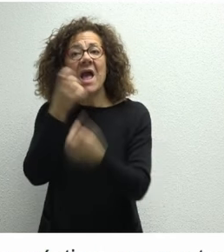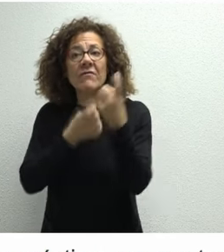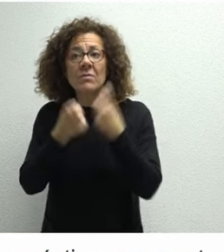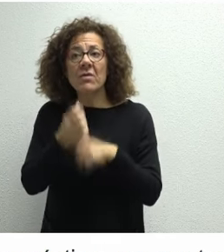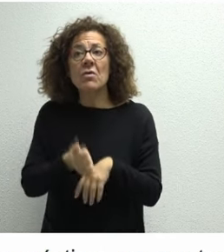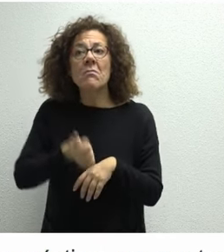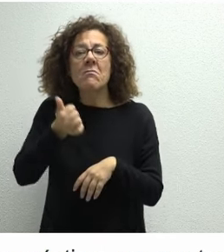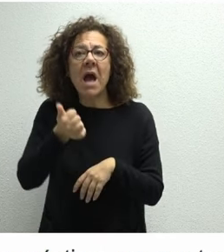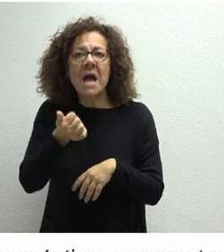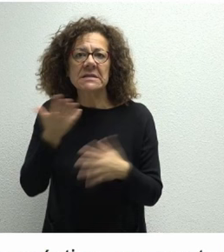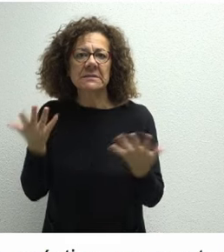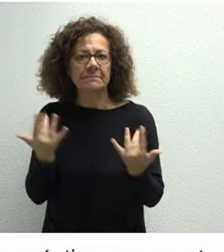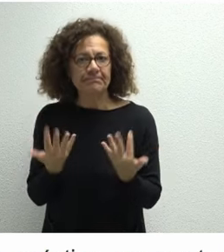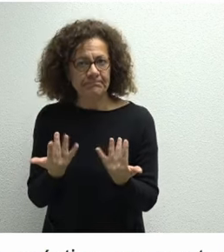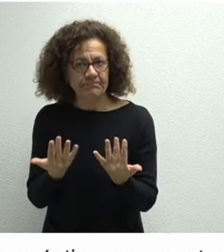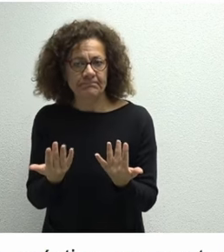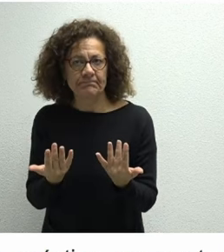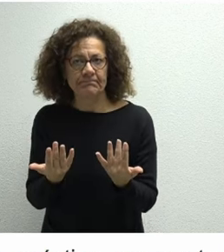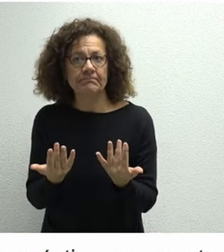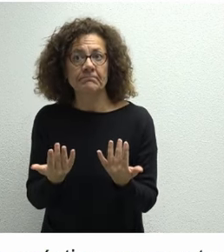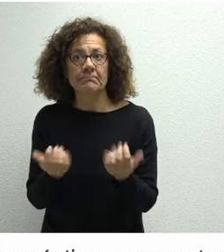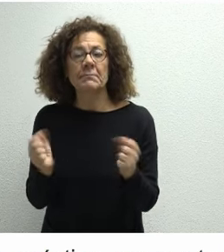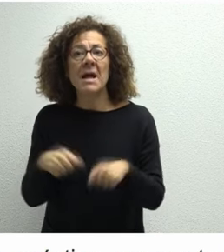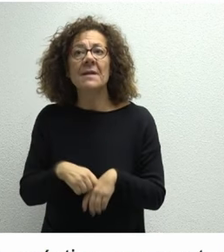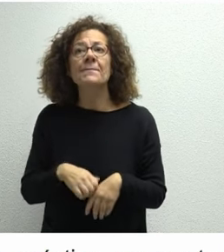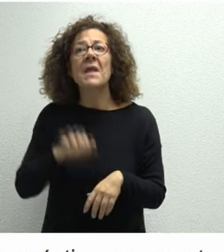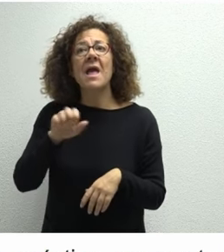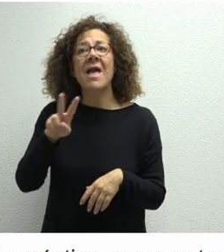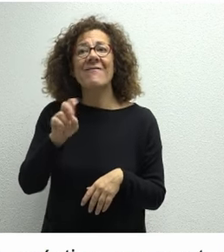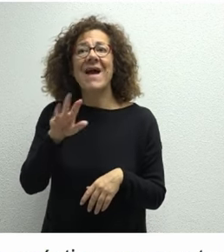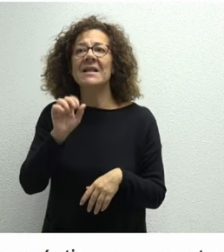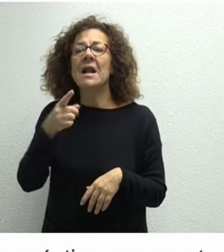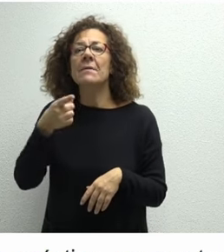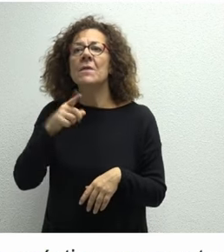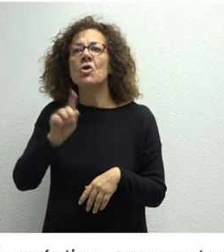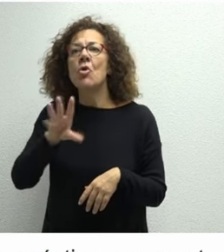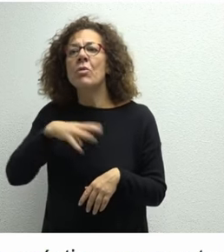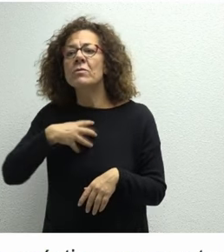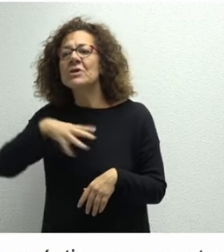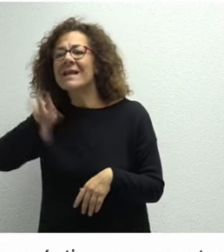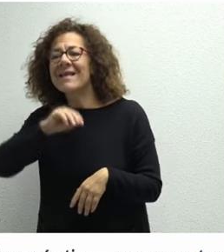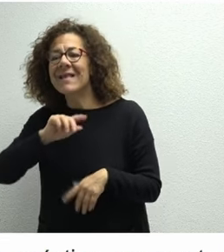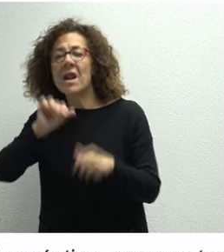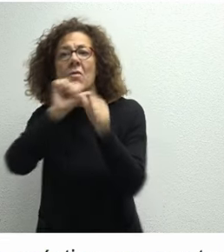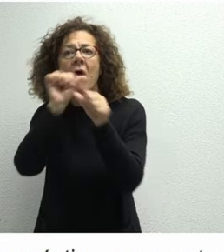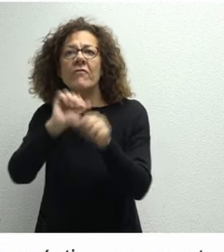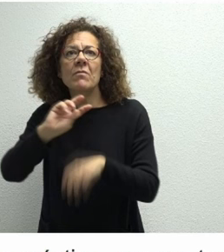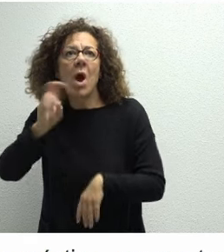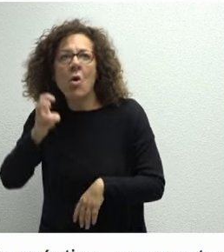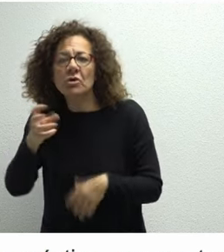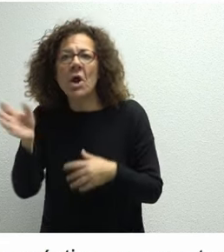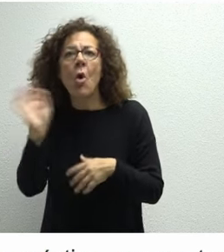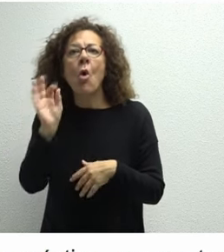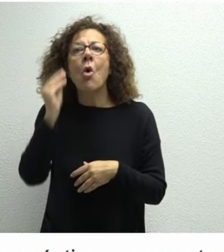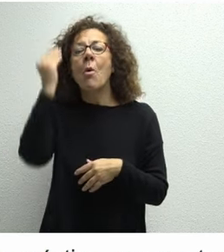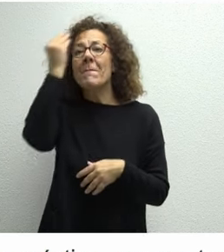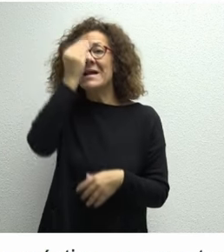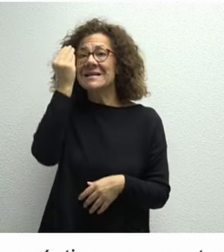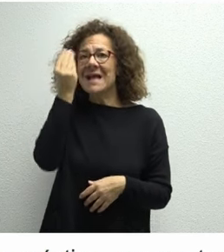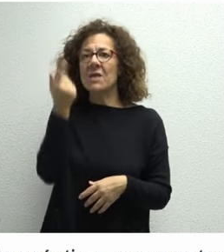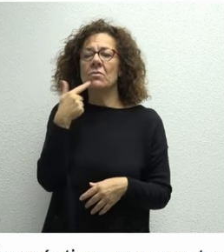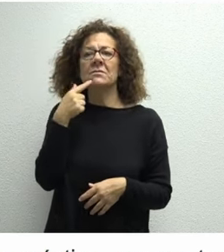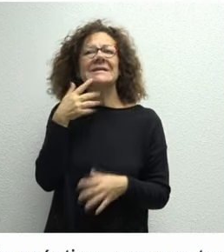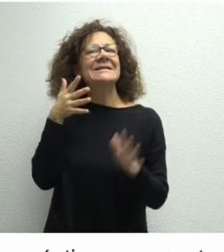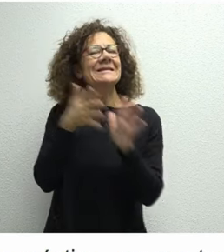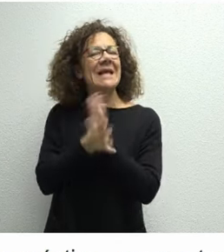más lo más ágil posible vale ev batra no podemos entenderlo de ninguna forma ni pensando sin pensar en